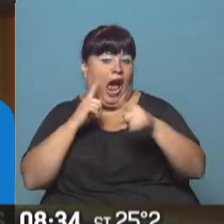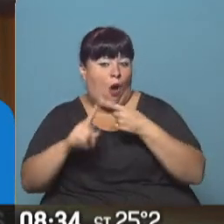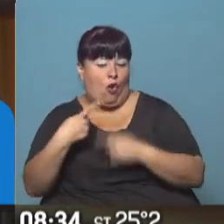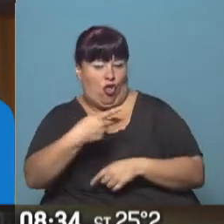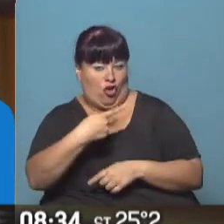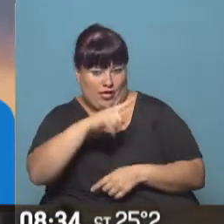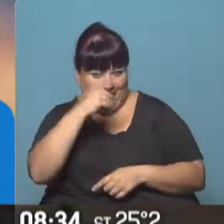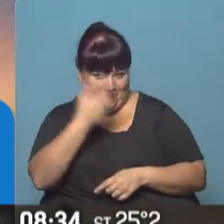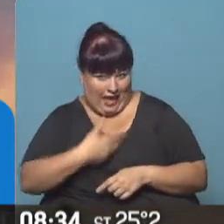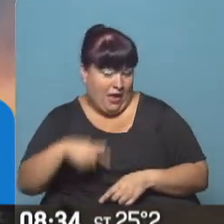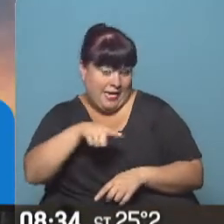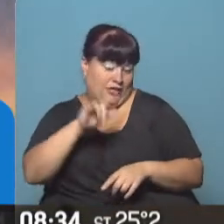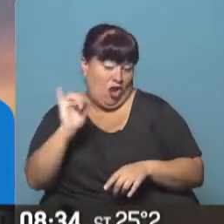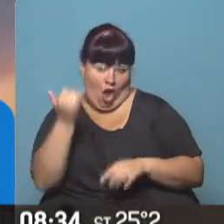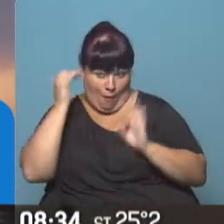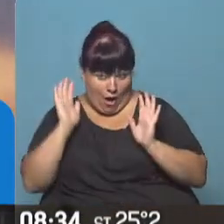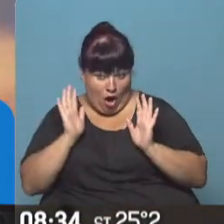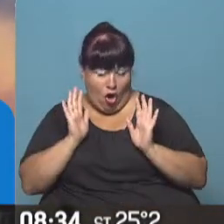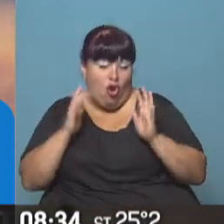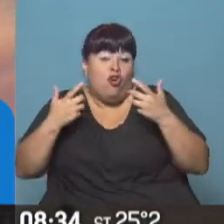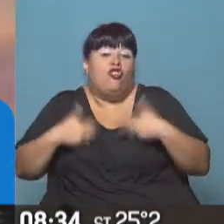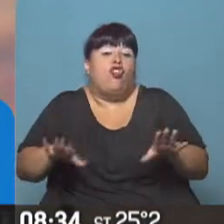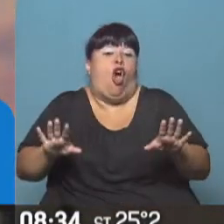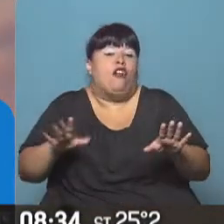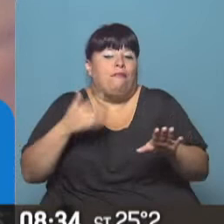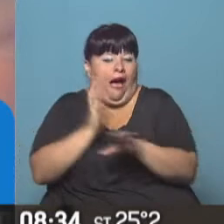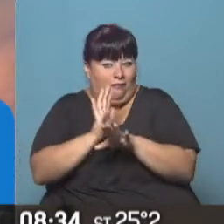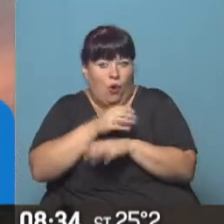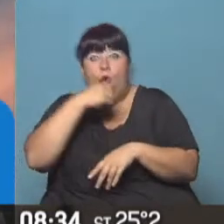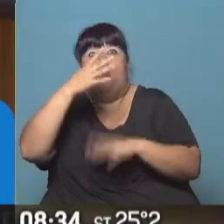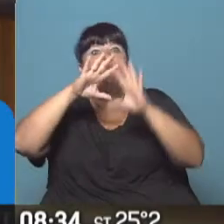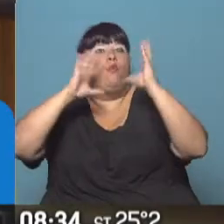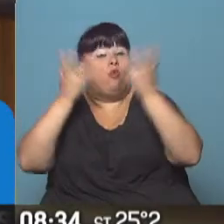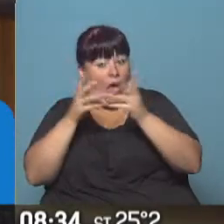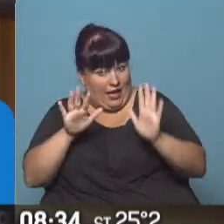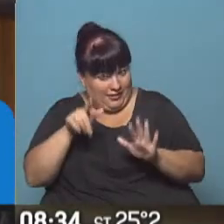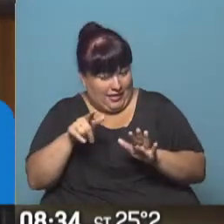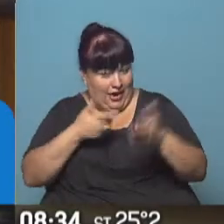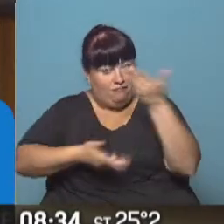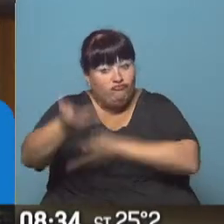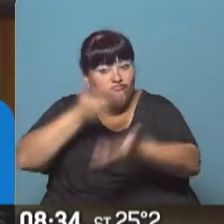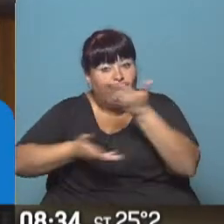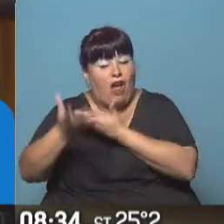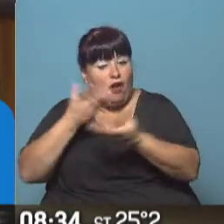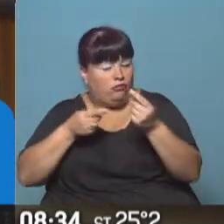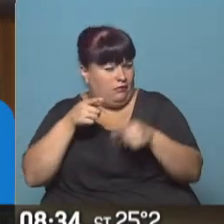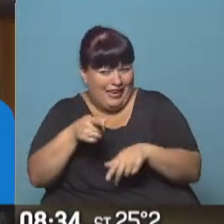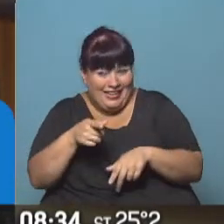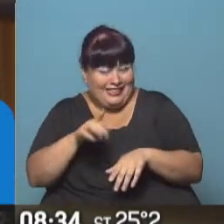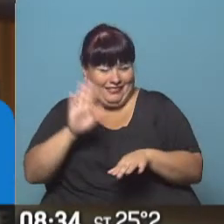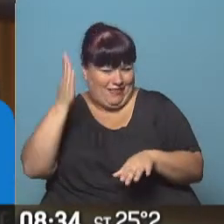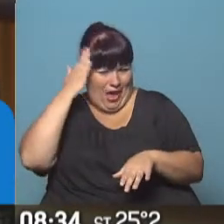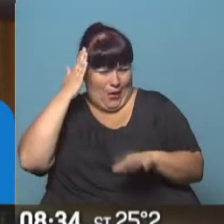entre ambos estados eso sería lo más lógico lo normal lo que ocurre en cualquier lugar del mundo es cooperación y colaboración eso es lo que